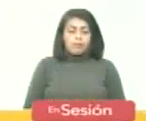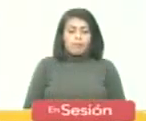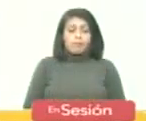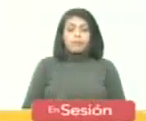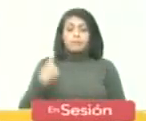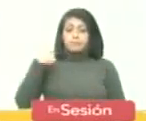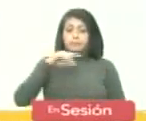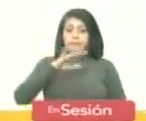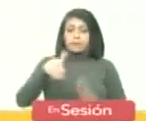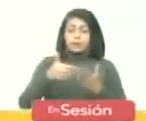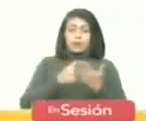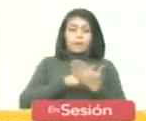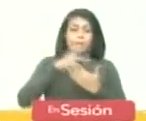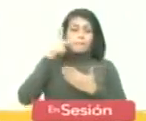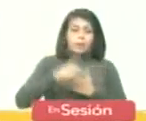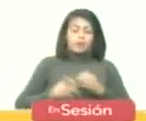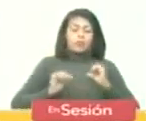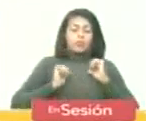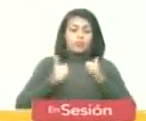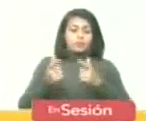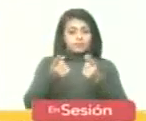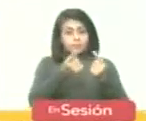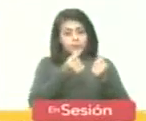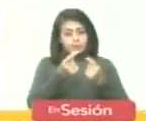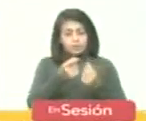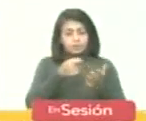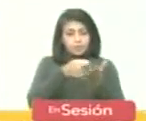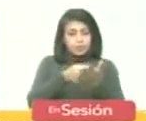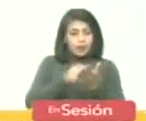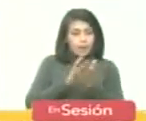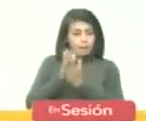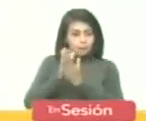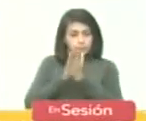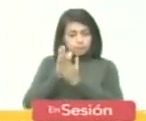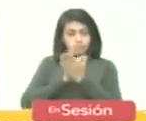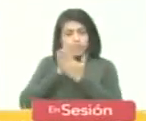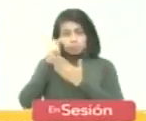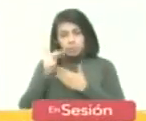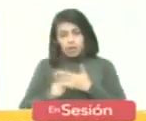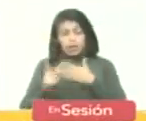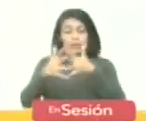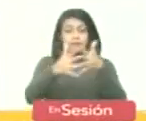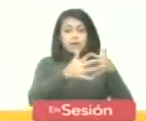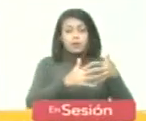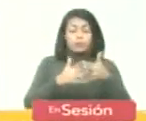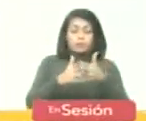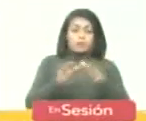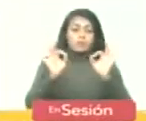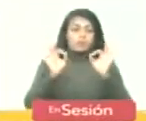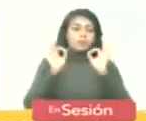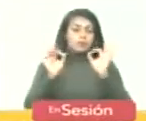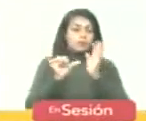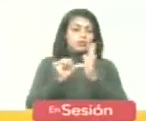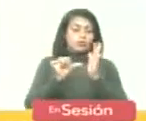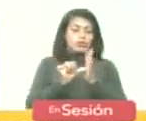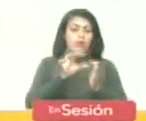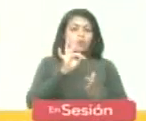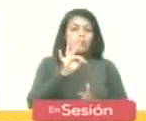había toda una planificación que comenzó financieramente, operativamente, en los Estados Unidos, especialmente el estado de Florida.